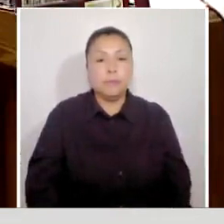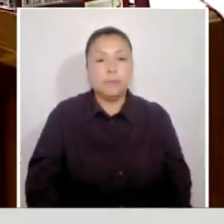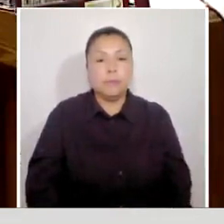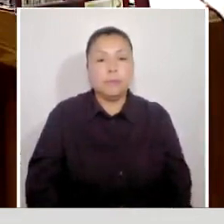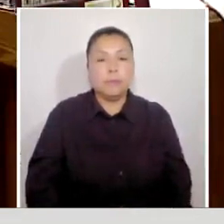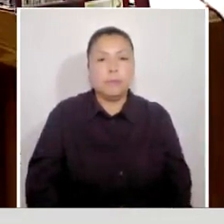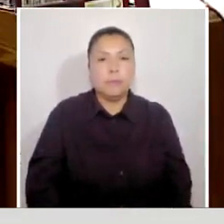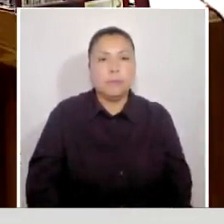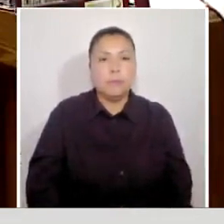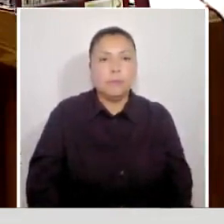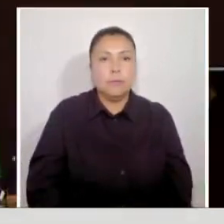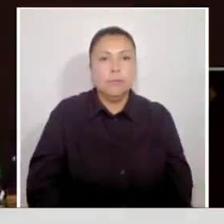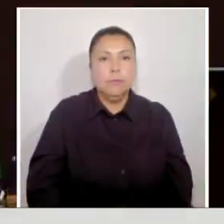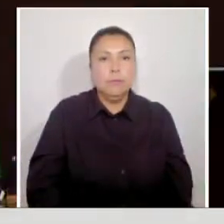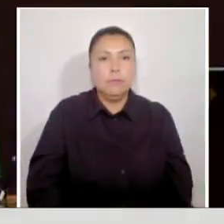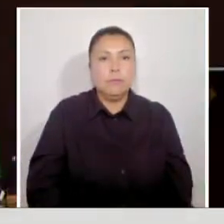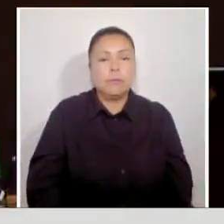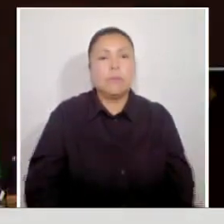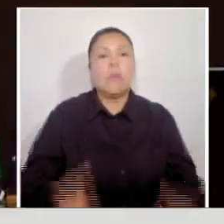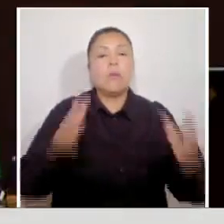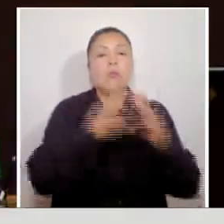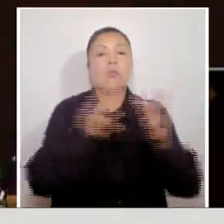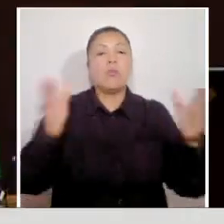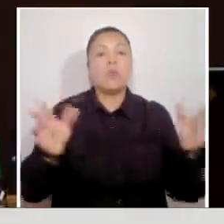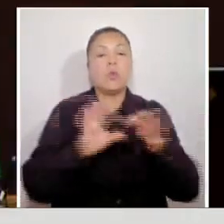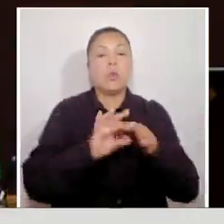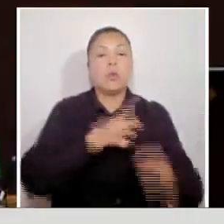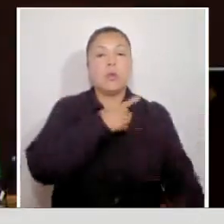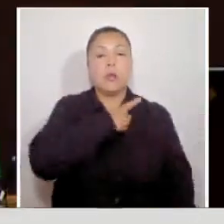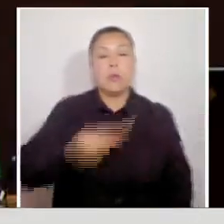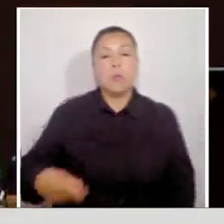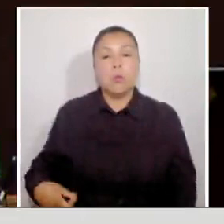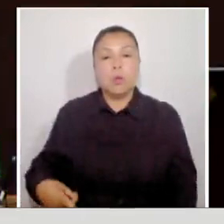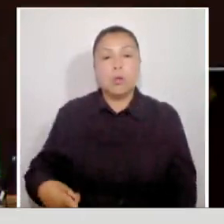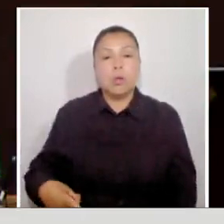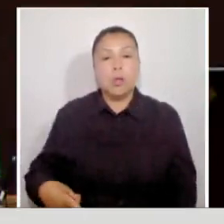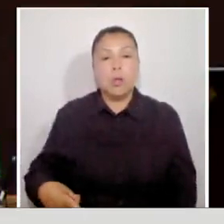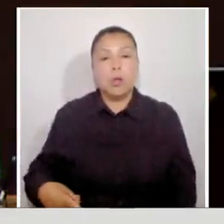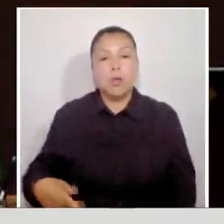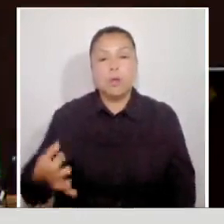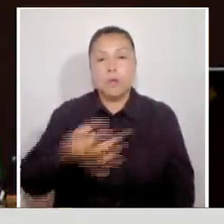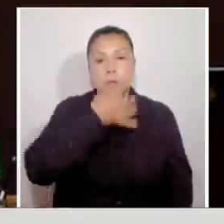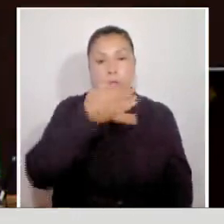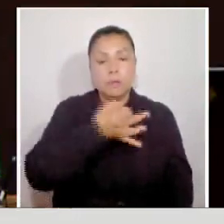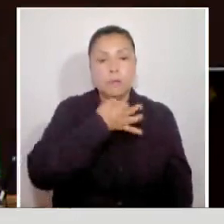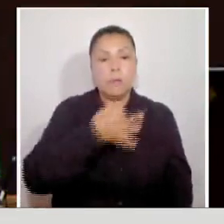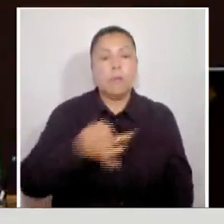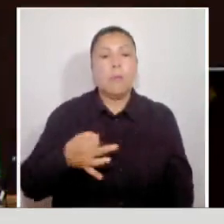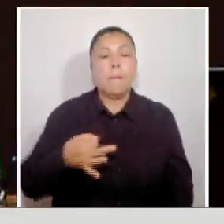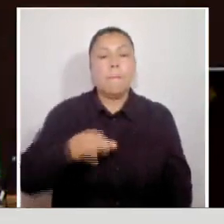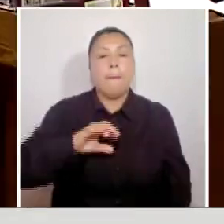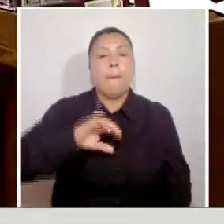presidente Muchas gracias diputado tiene la palabra el diputado Jorge